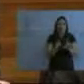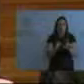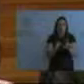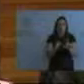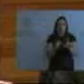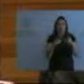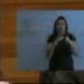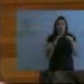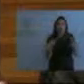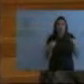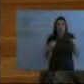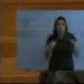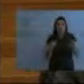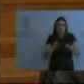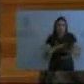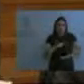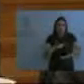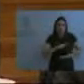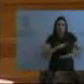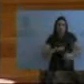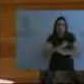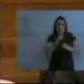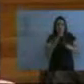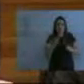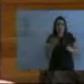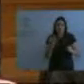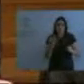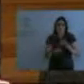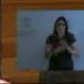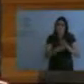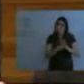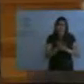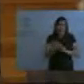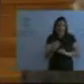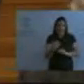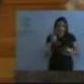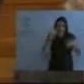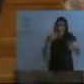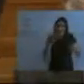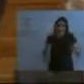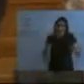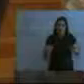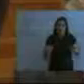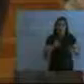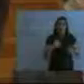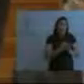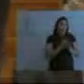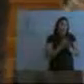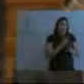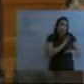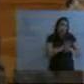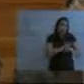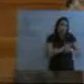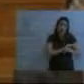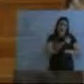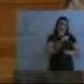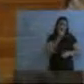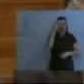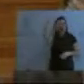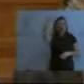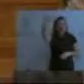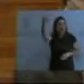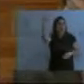región y cuya consolidación debe ser garantizada. Y le rogaría, señora consejera, que no se vaya por las ramas